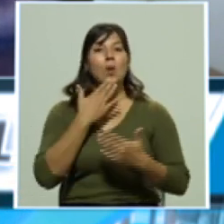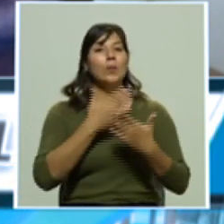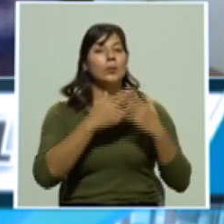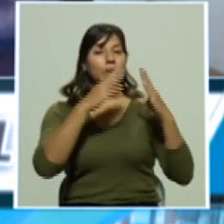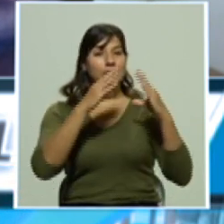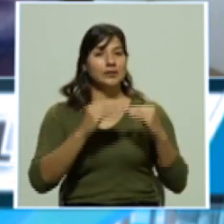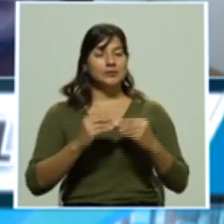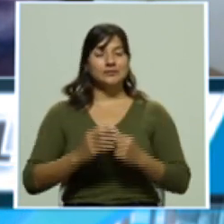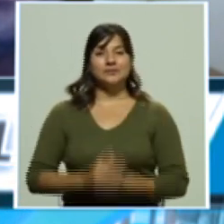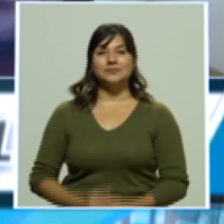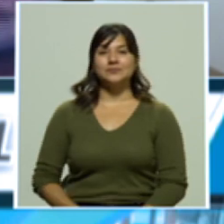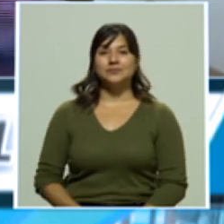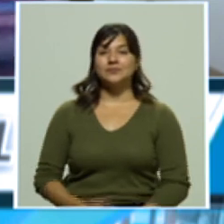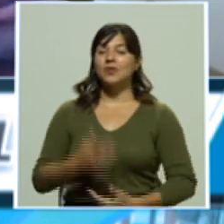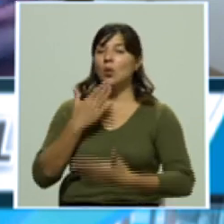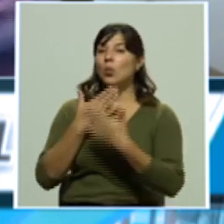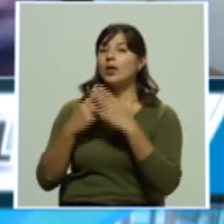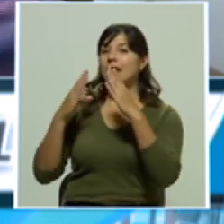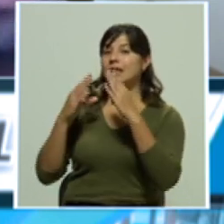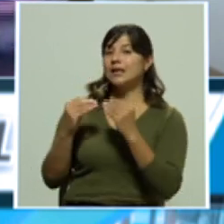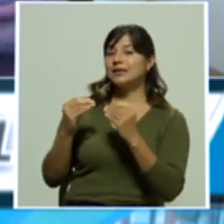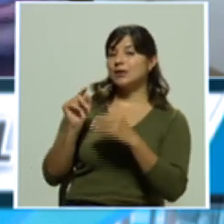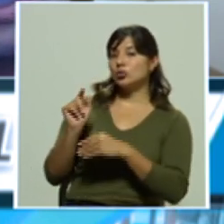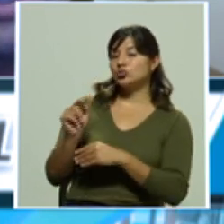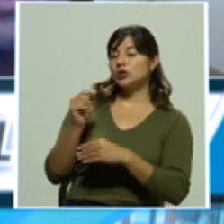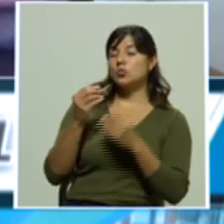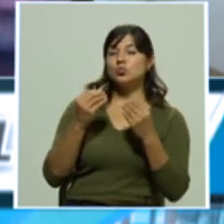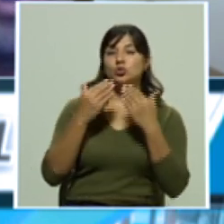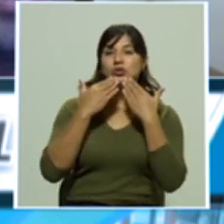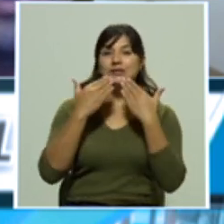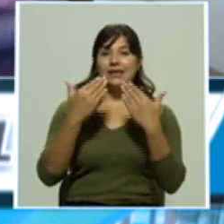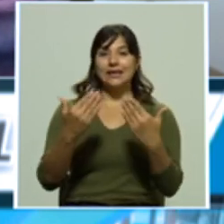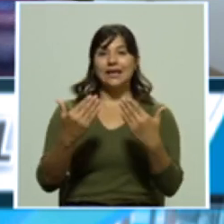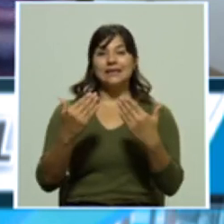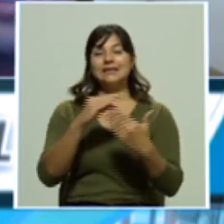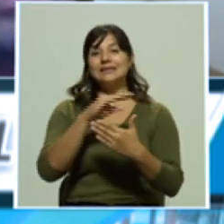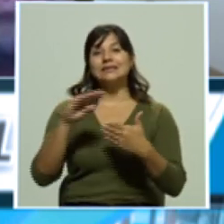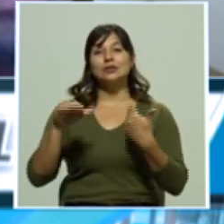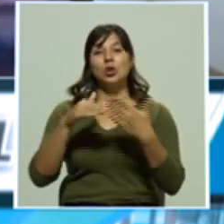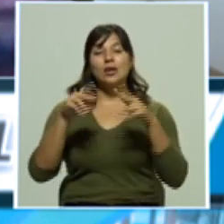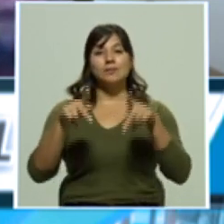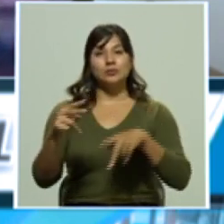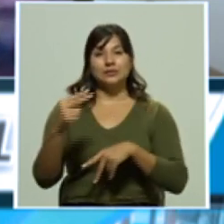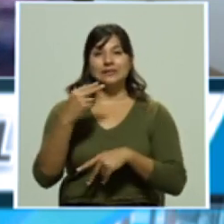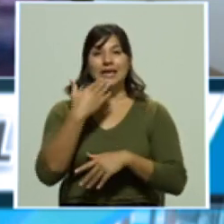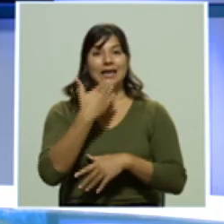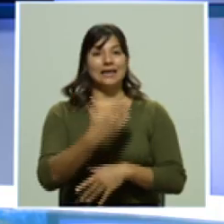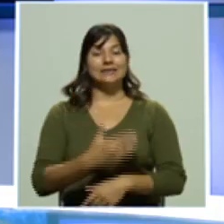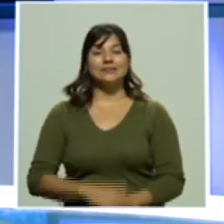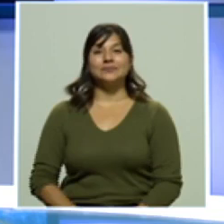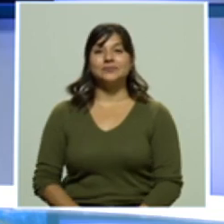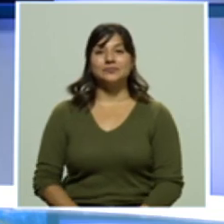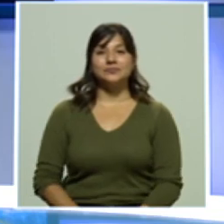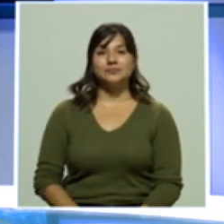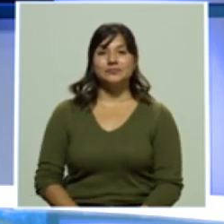noches. Buenas noches a usted y muchas gracias y a su audiencia. Gracias.